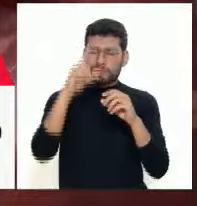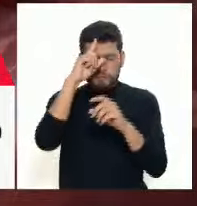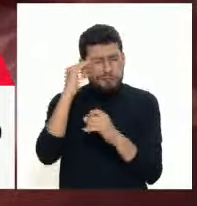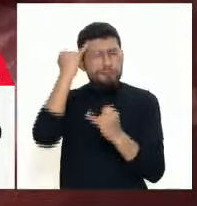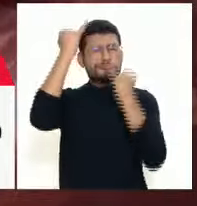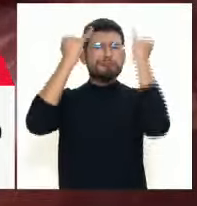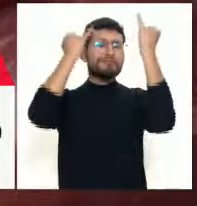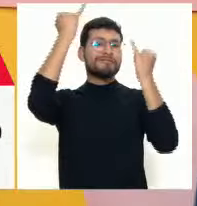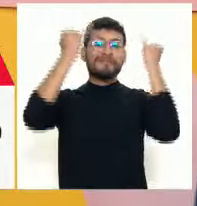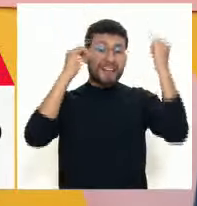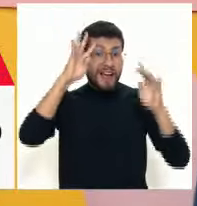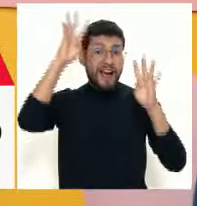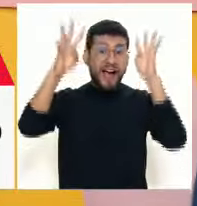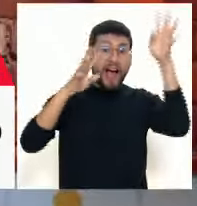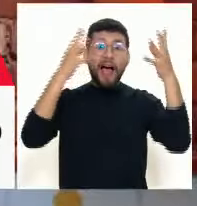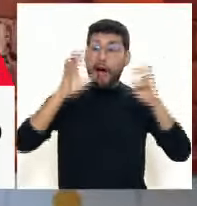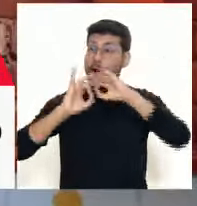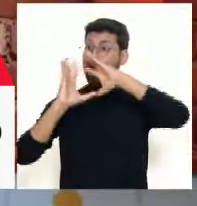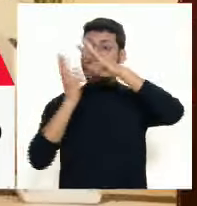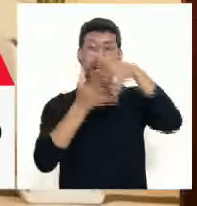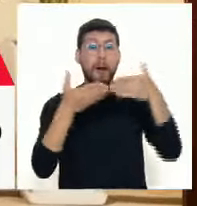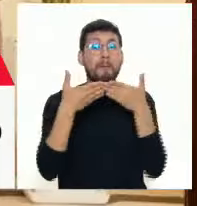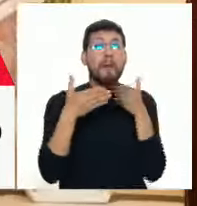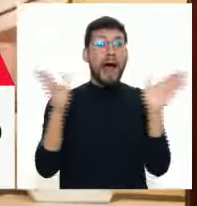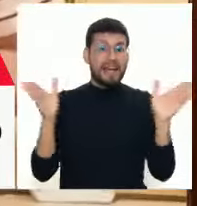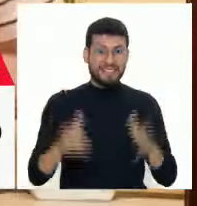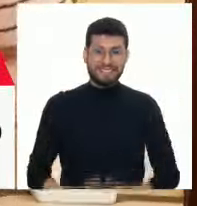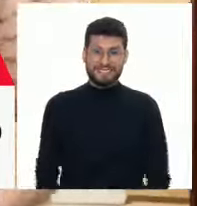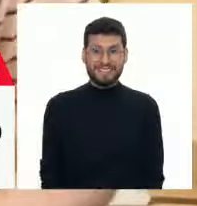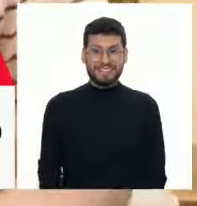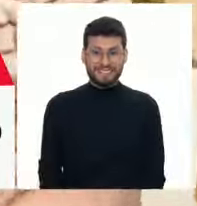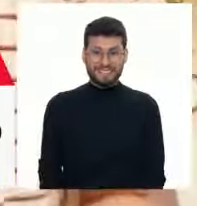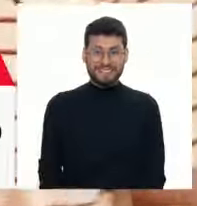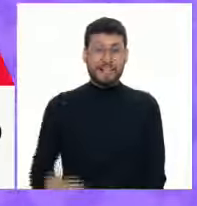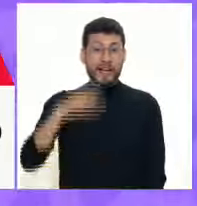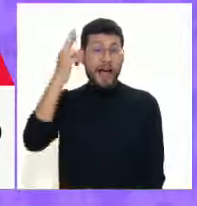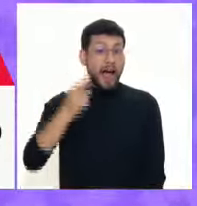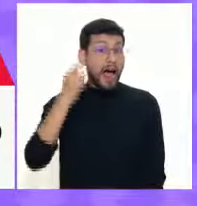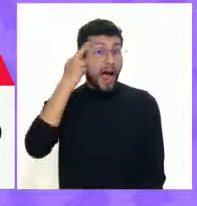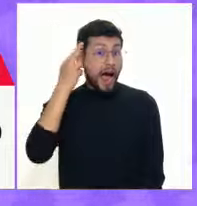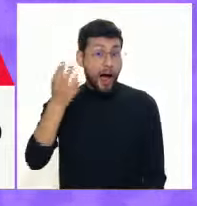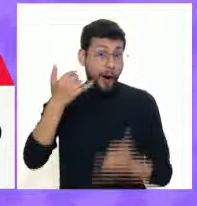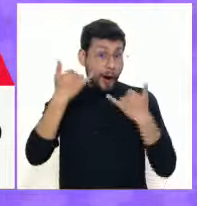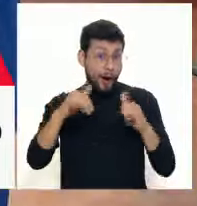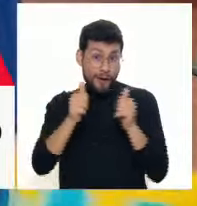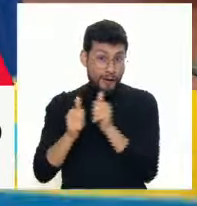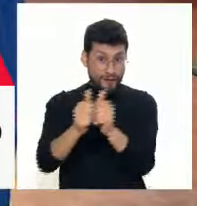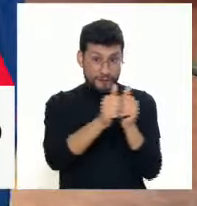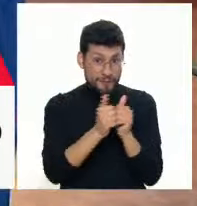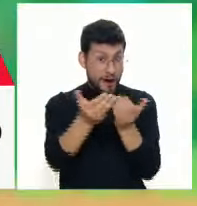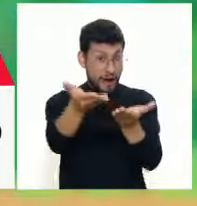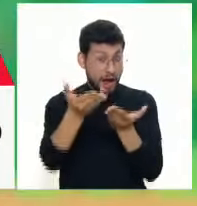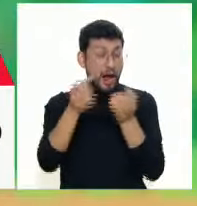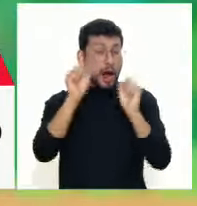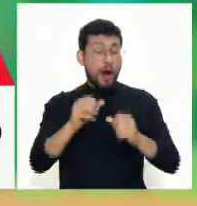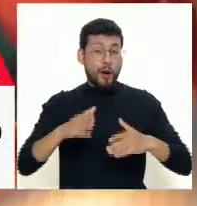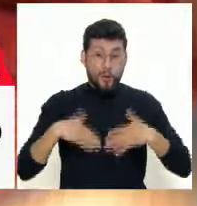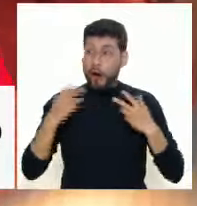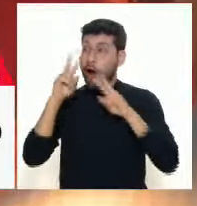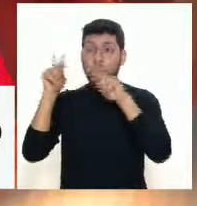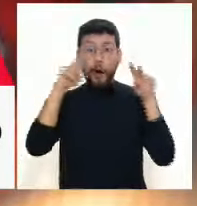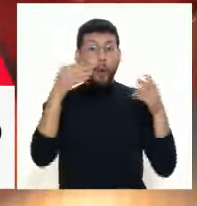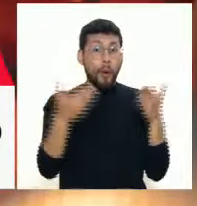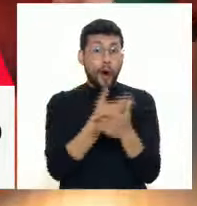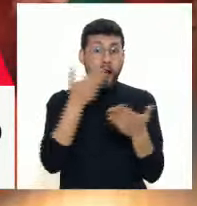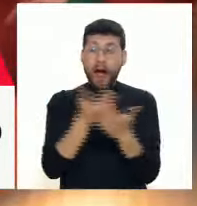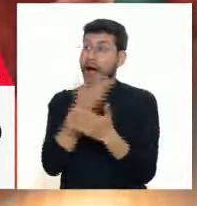imaginación, creadora de mundos sin barreras. Sí, me encanta, vamos. Por eso, juguemos juntos, descubriendo nuevas